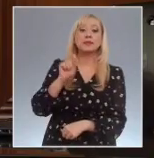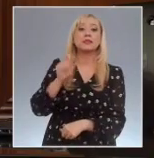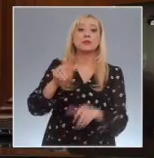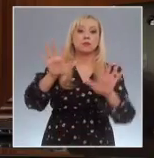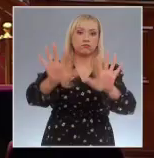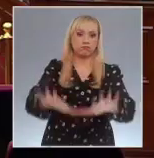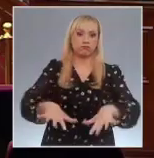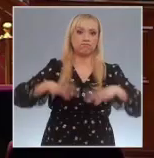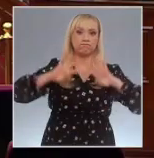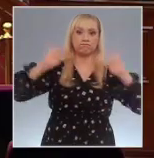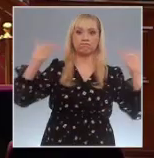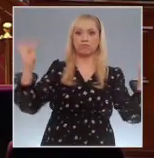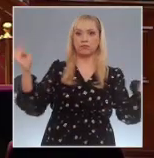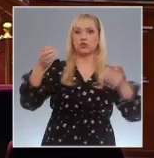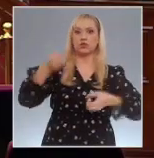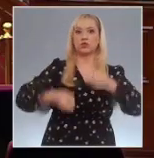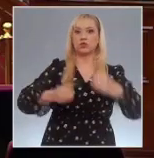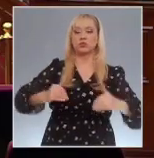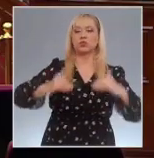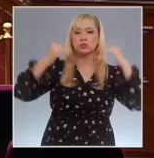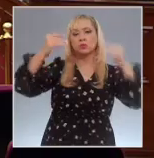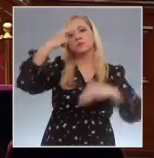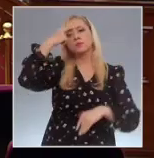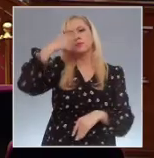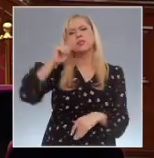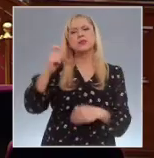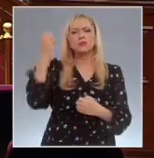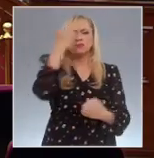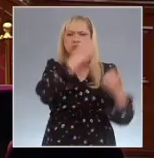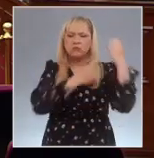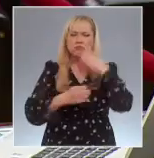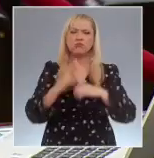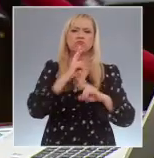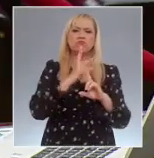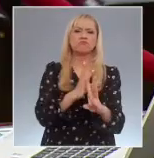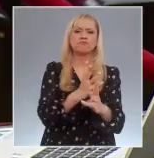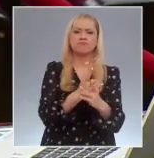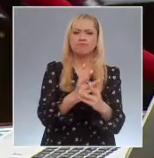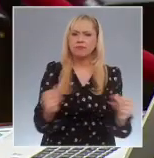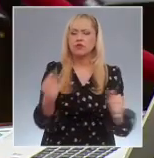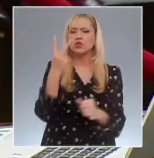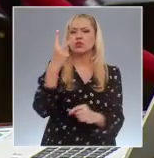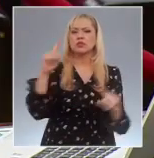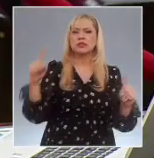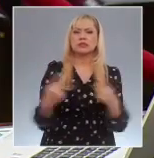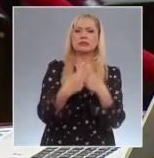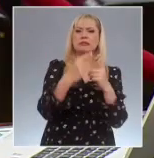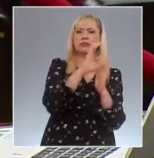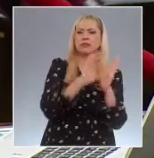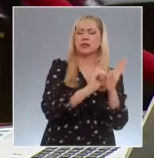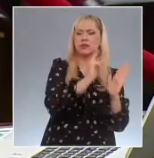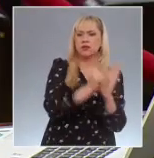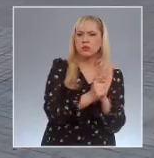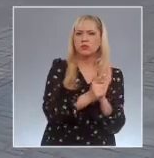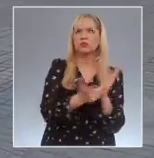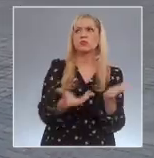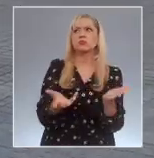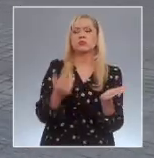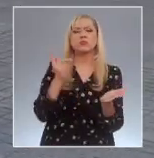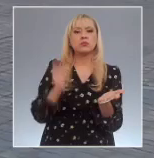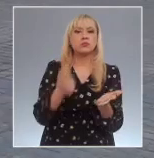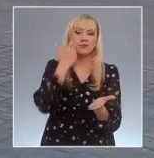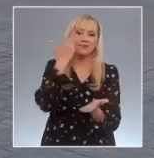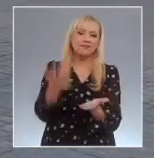Corte. En esta ocasión tiene previsto analizar y resolver 2 acciones de inconstitucionalidad, recursos en los que se pide invalidar